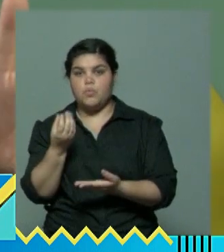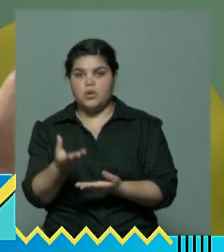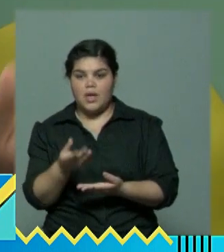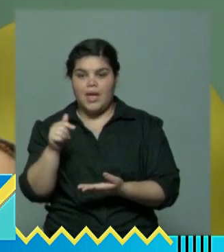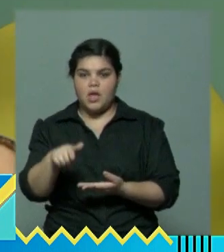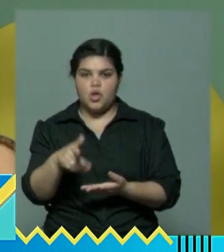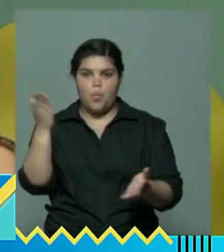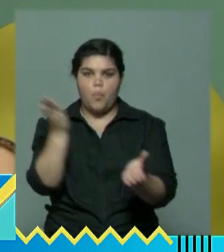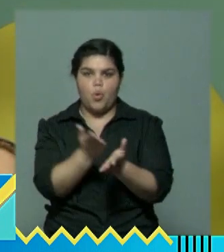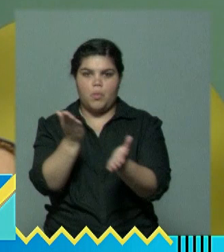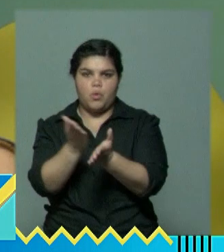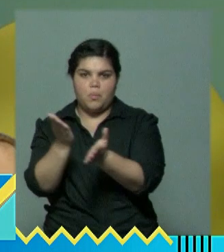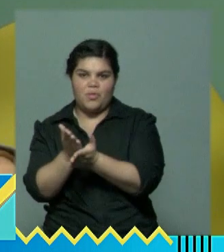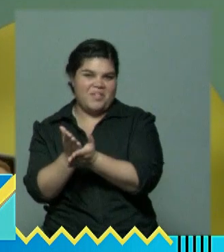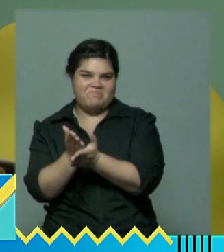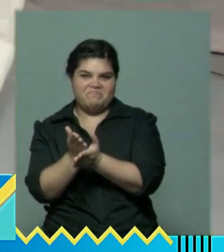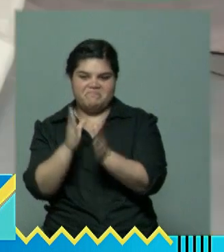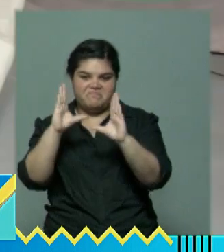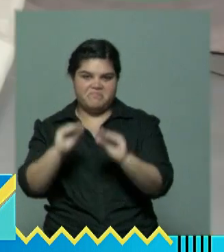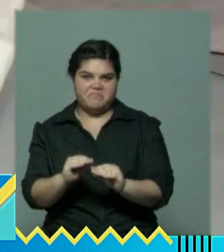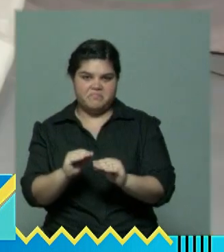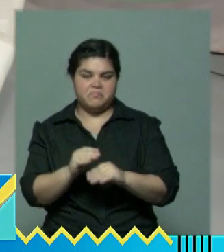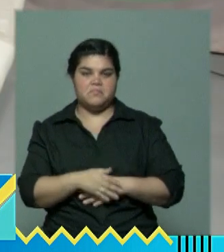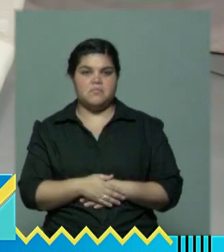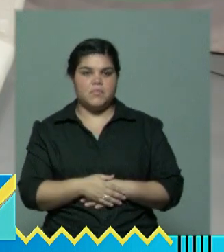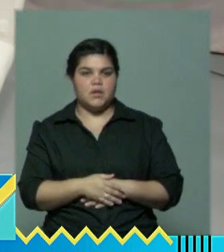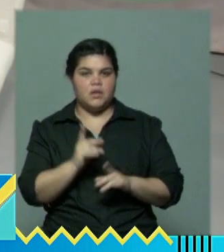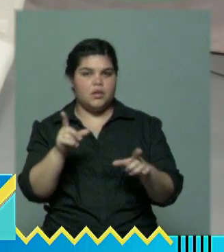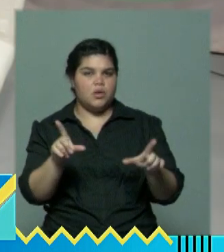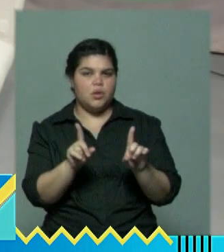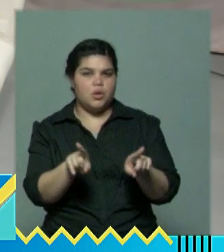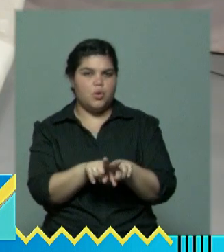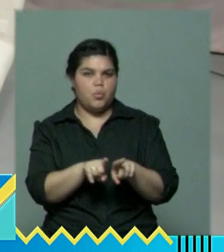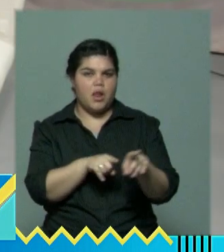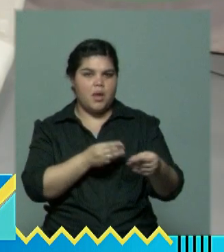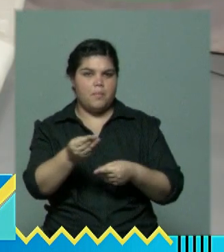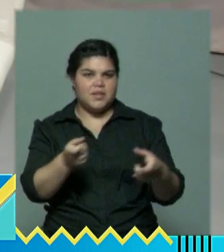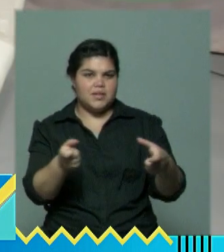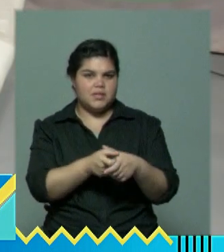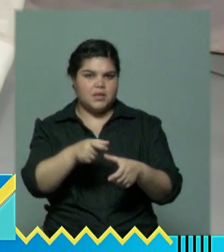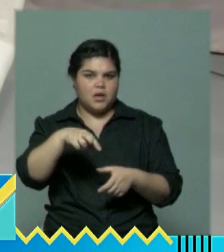una cantidad de multas que ¿Y para las pymes rige la misma norma también? Para todo. Bien.